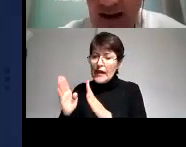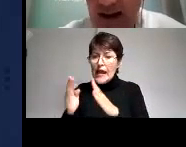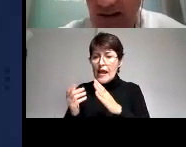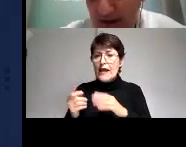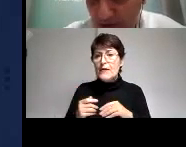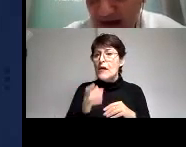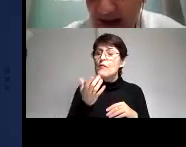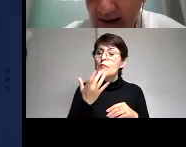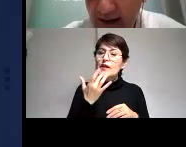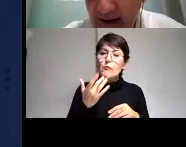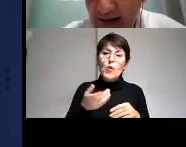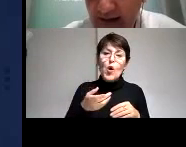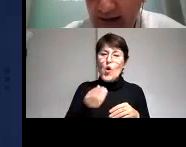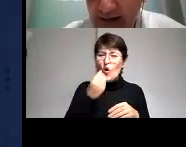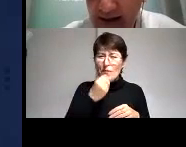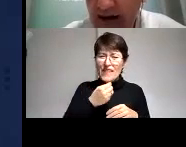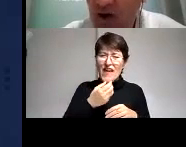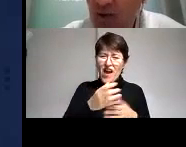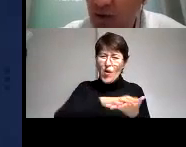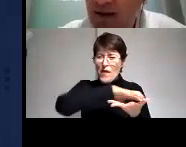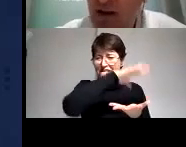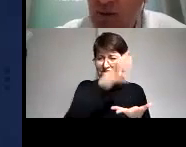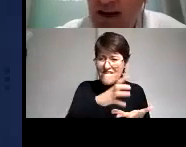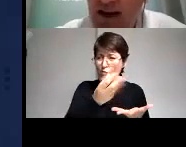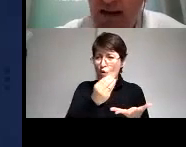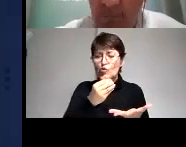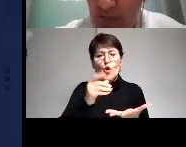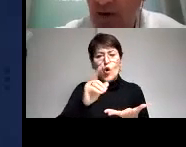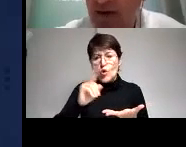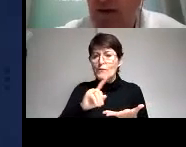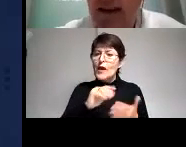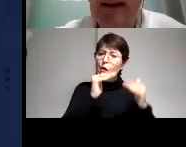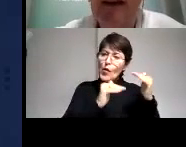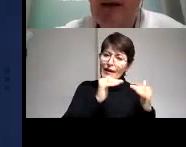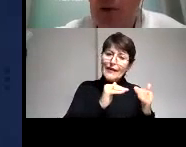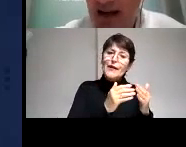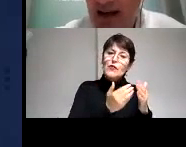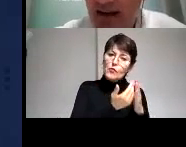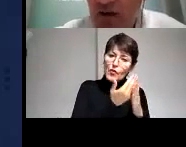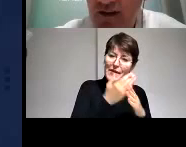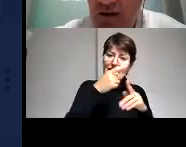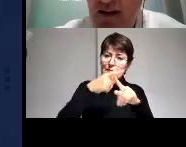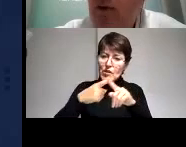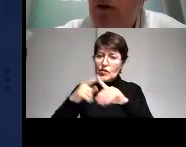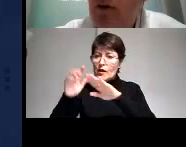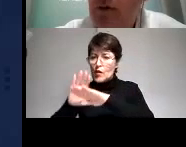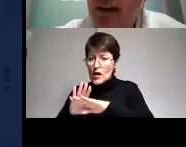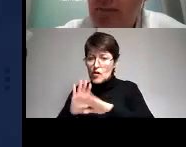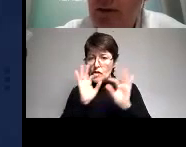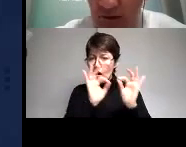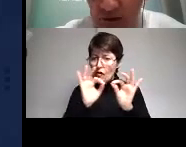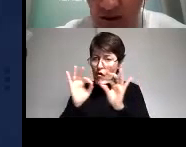las calorías a la hora de entrar en el cuerpo, el 55% de ellas provengan de los hidratos de carbono,